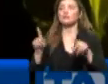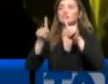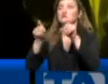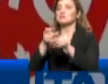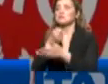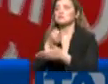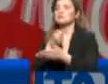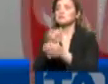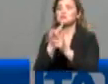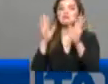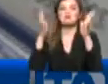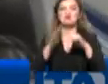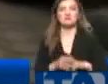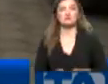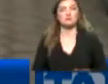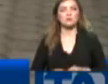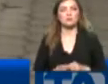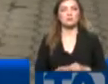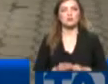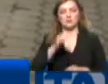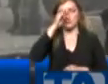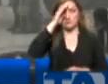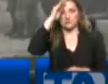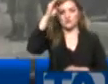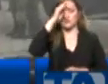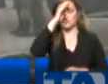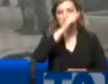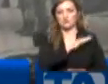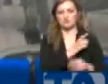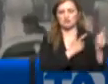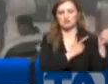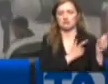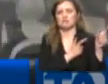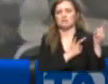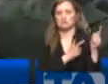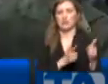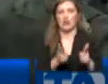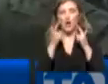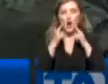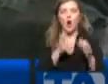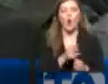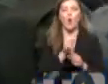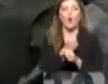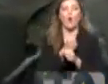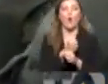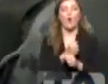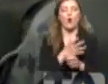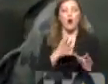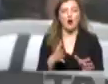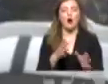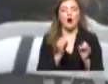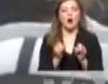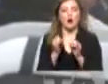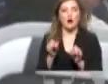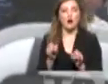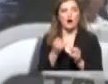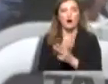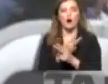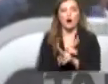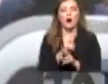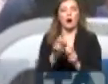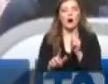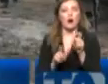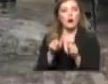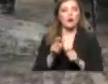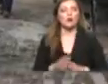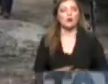al respecto. Un fuerte resguardo policial y militar se hizo presente buscando precautelar la seguridad de los moradores del sector. Según habitantes